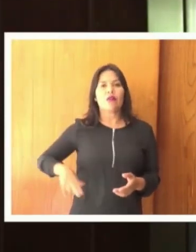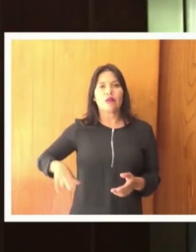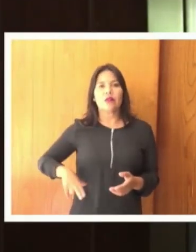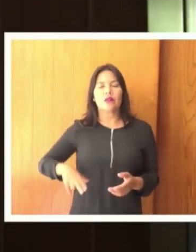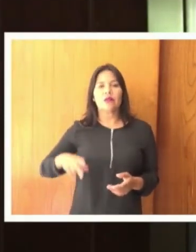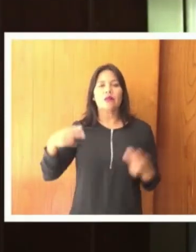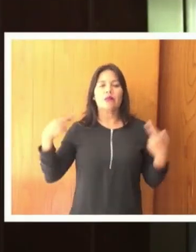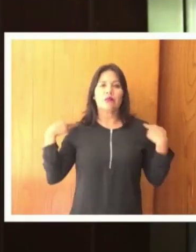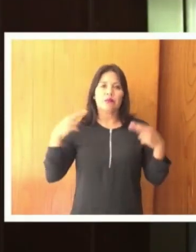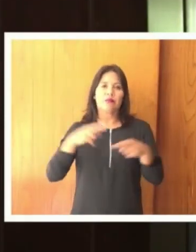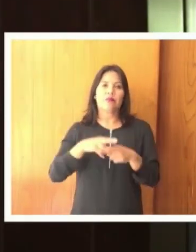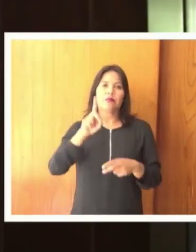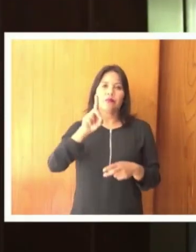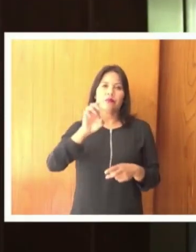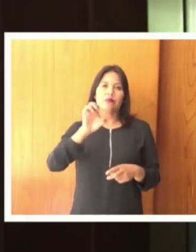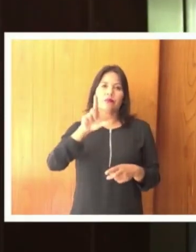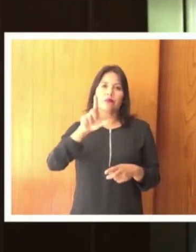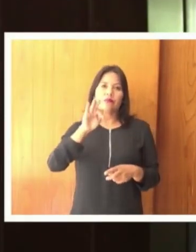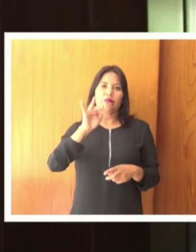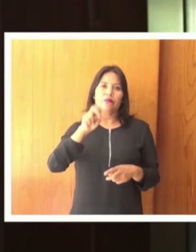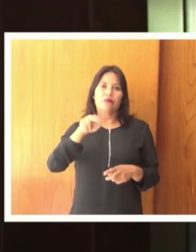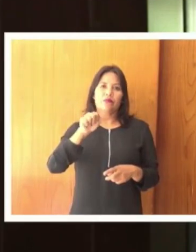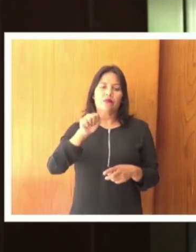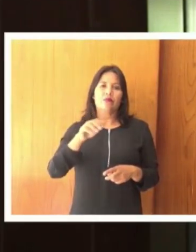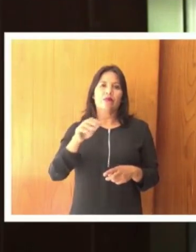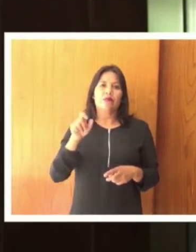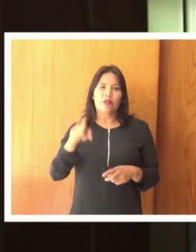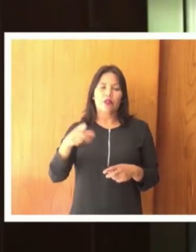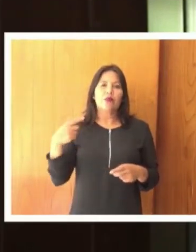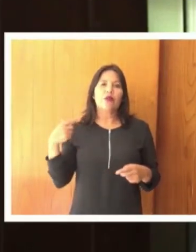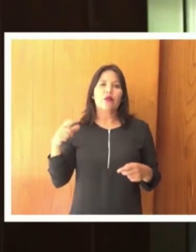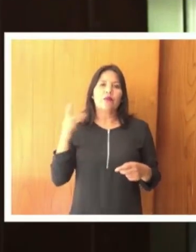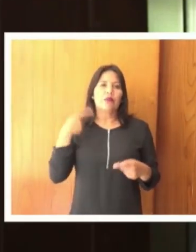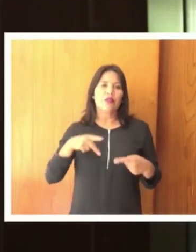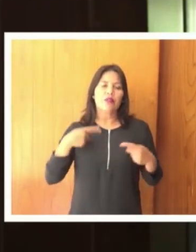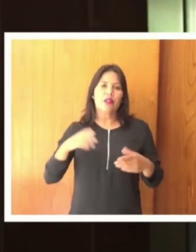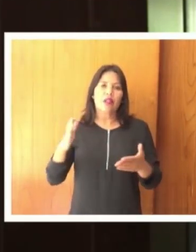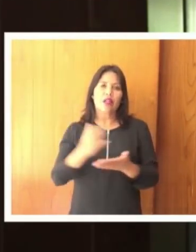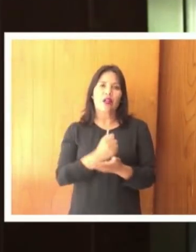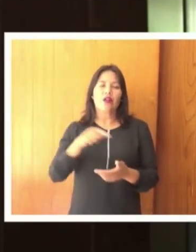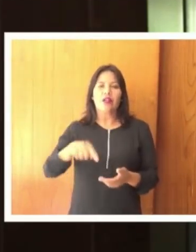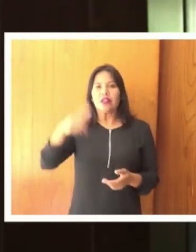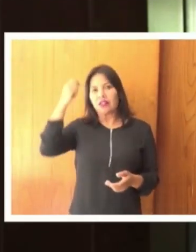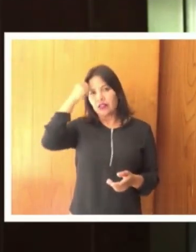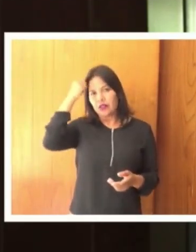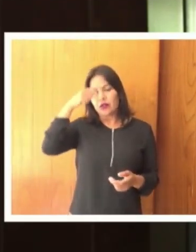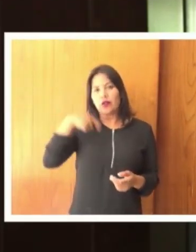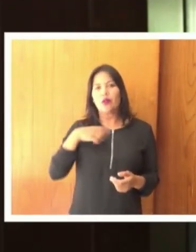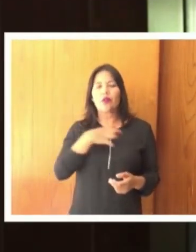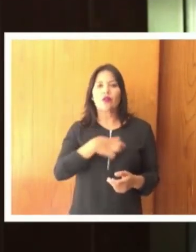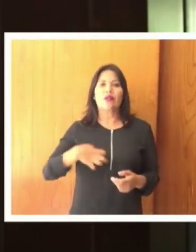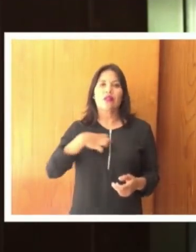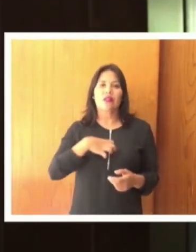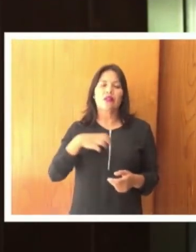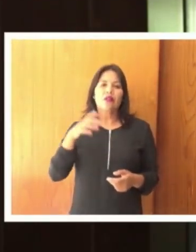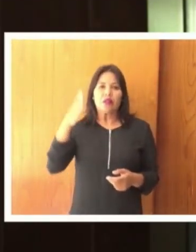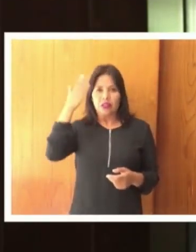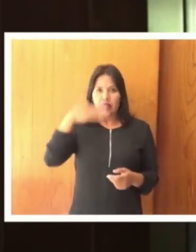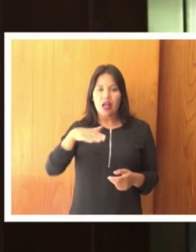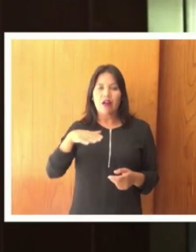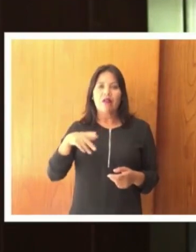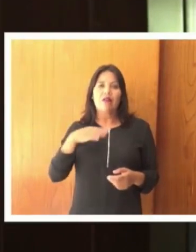profesora Delfina Gómez Álvarez, que aparte de que hoy resulta ganadora, es texcocana y no podía dejar pasar ese